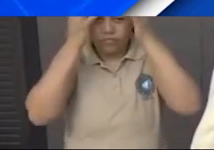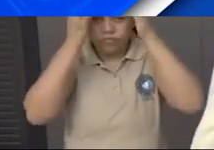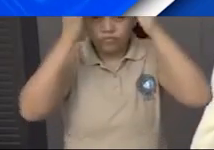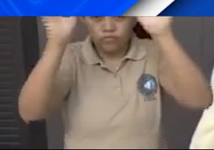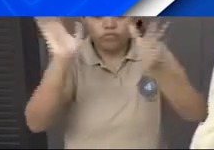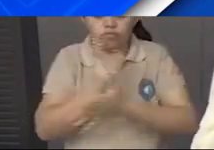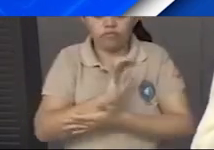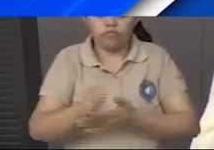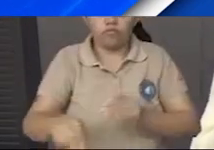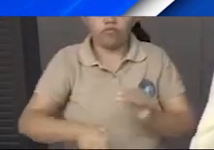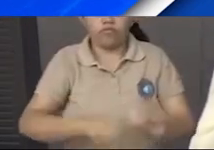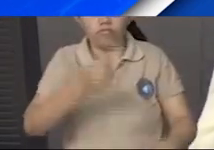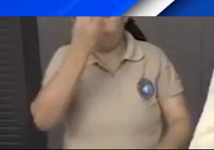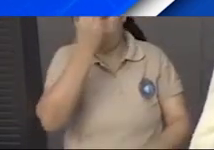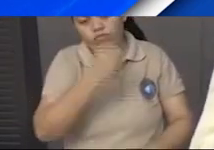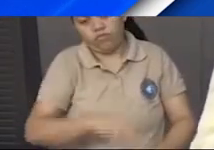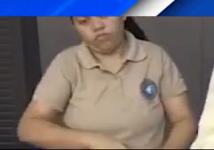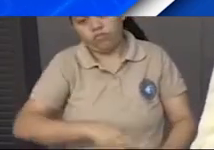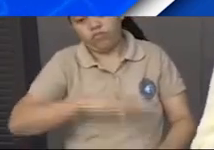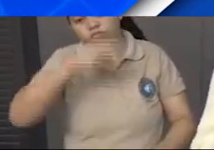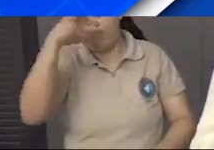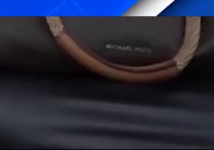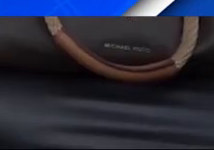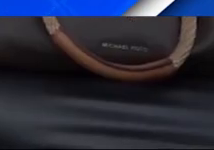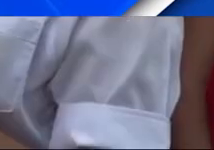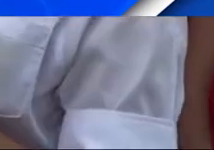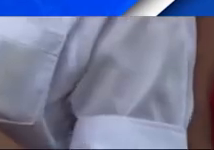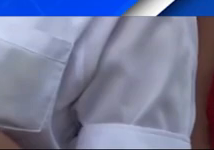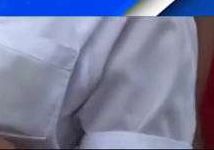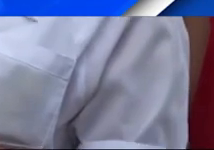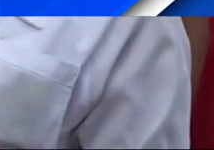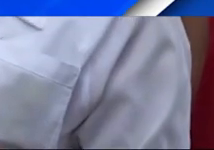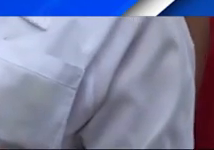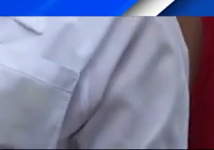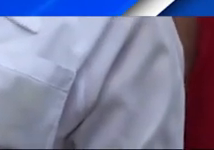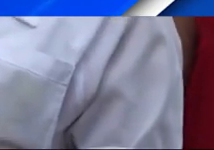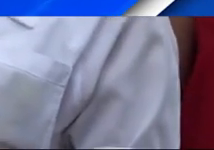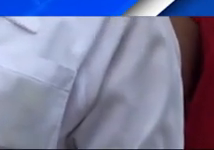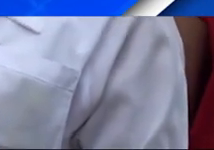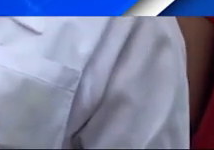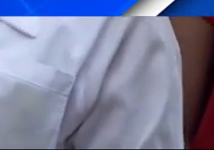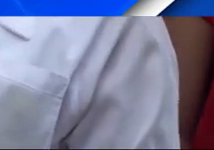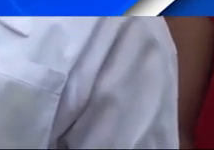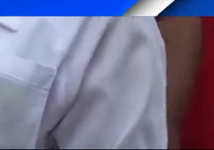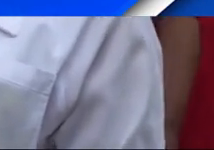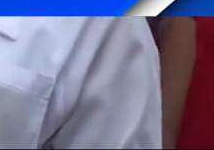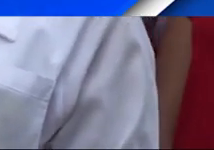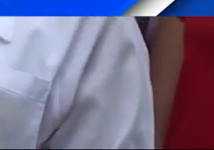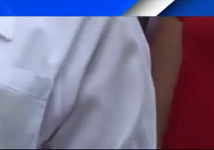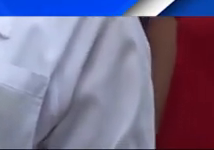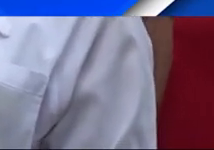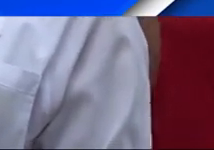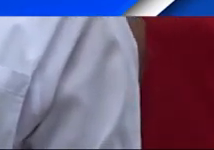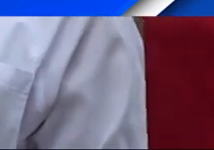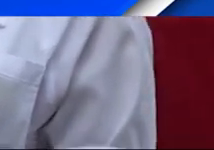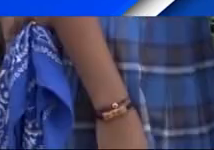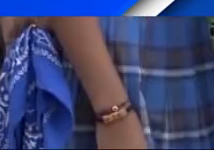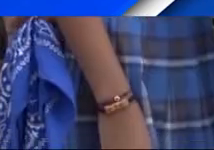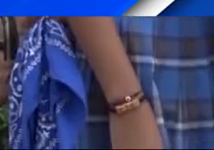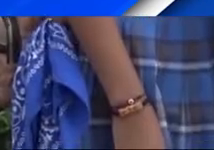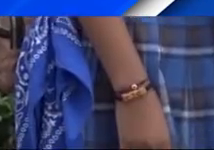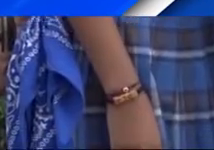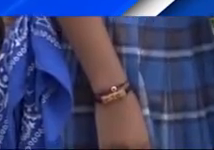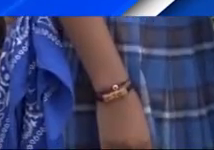cultural y su orgullo de pueblos africanos. En Nicaragua, desde 1841, hace 182